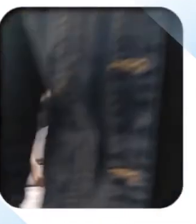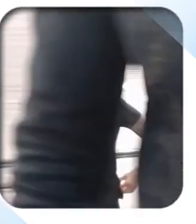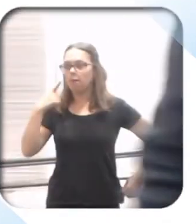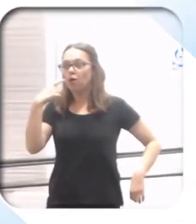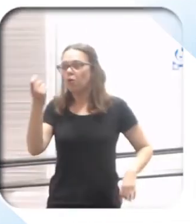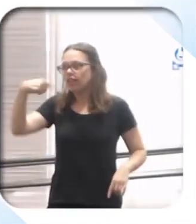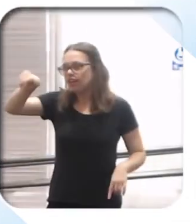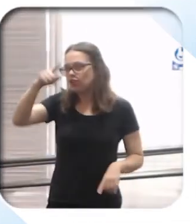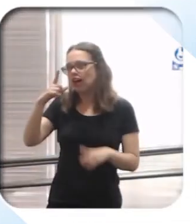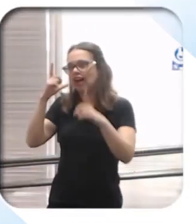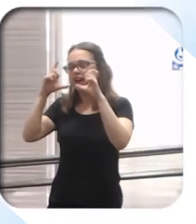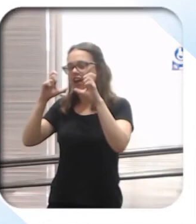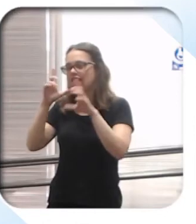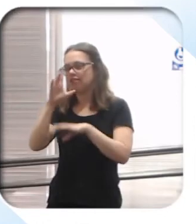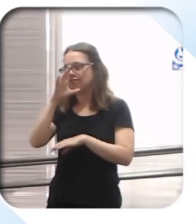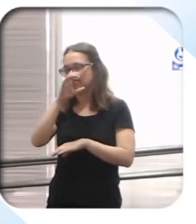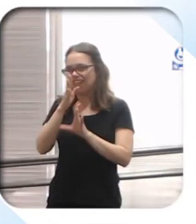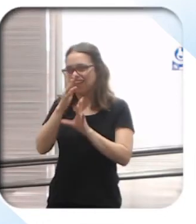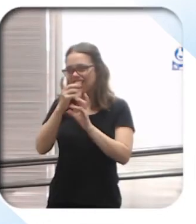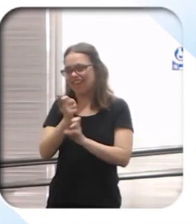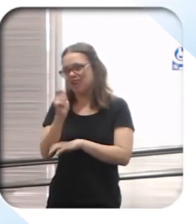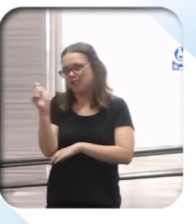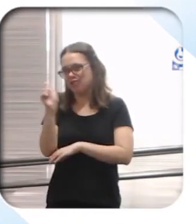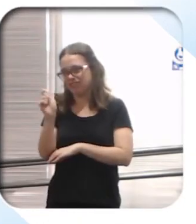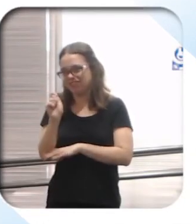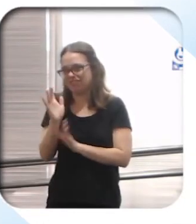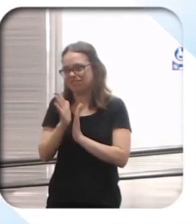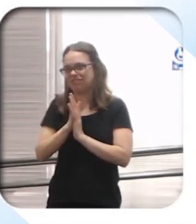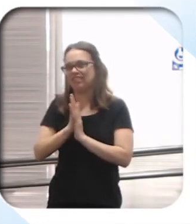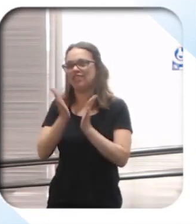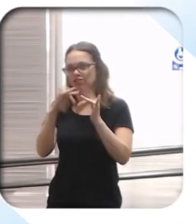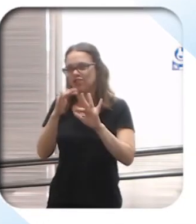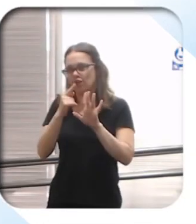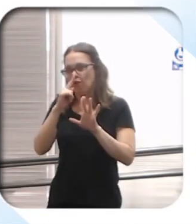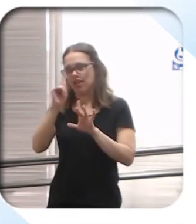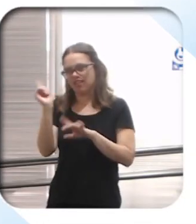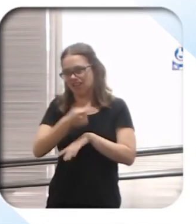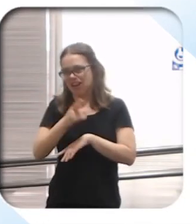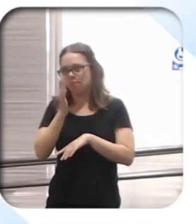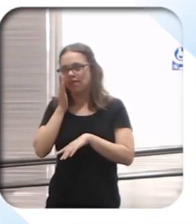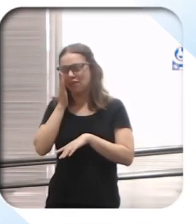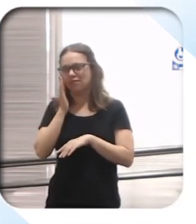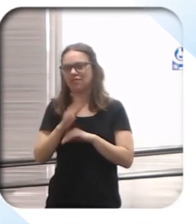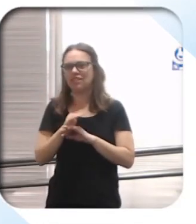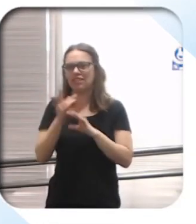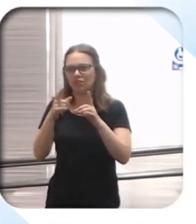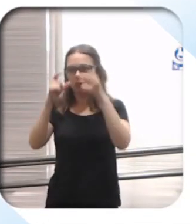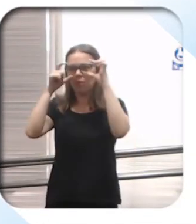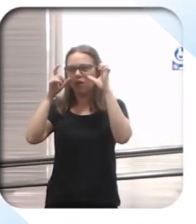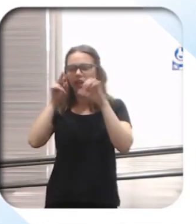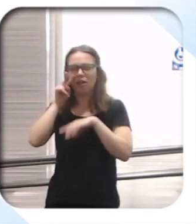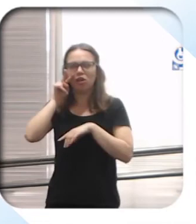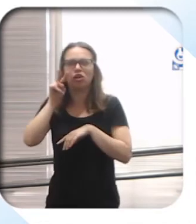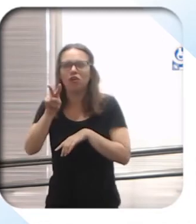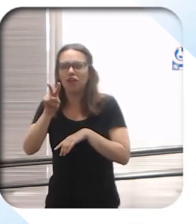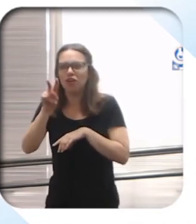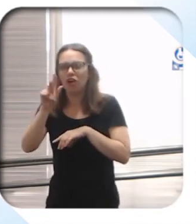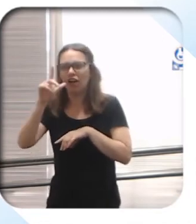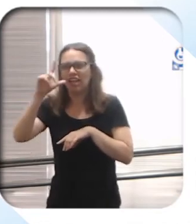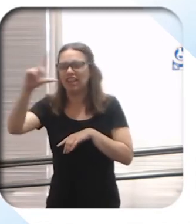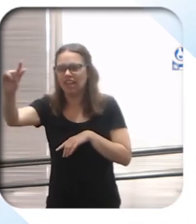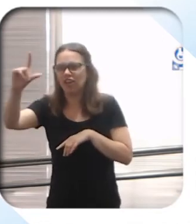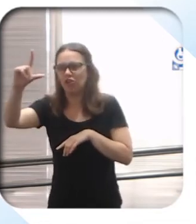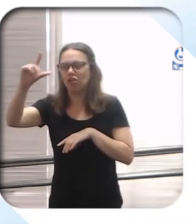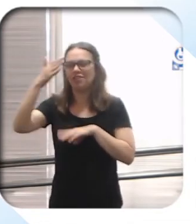mi discapacidad es que no puedo ver de lejos con o sin y tampoco de cerca con o sin. Así que estoy